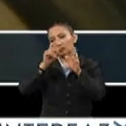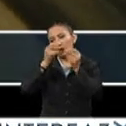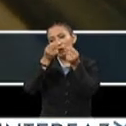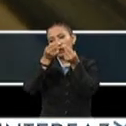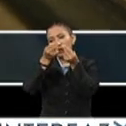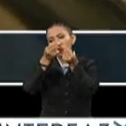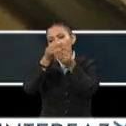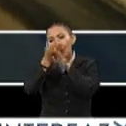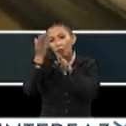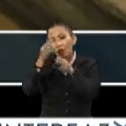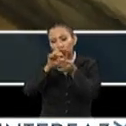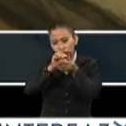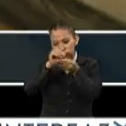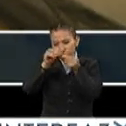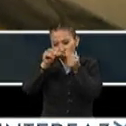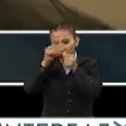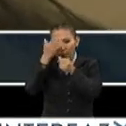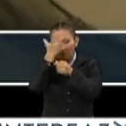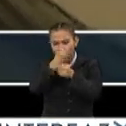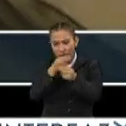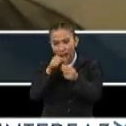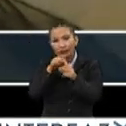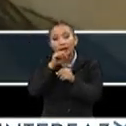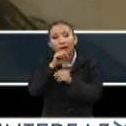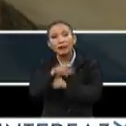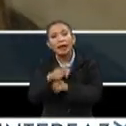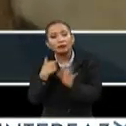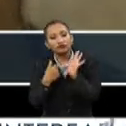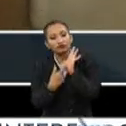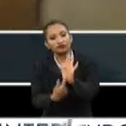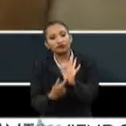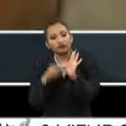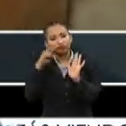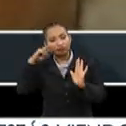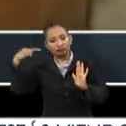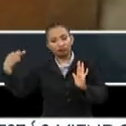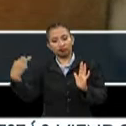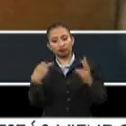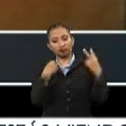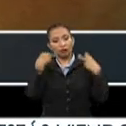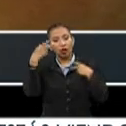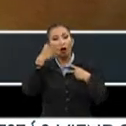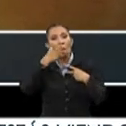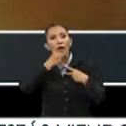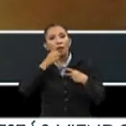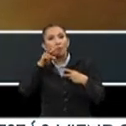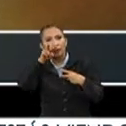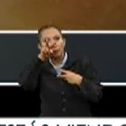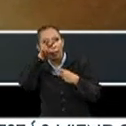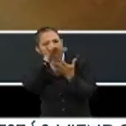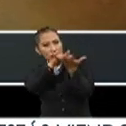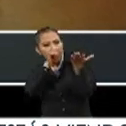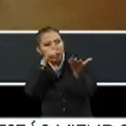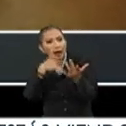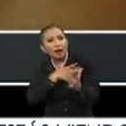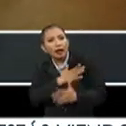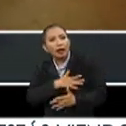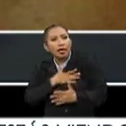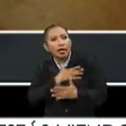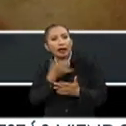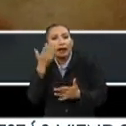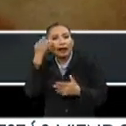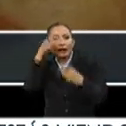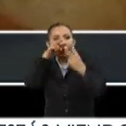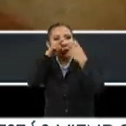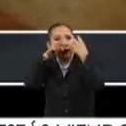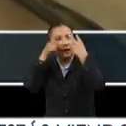textura muy, muy untuosa, muy, muy bonita, y sobre todo también reflejando la visión de un hombre completamente enamorado, volcado en